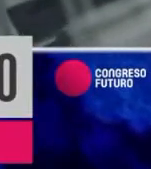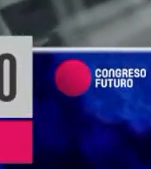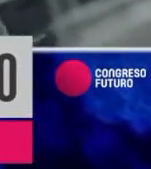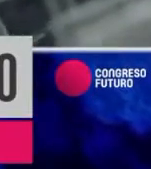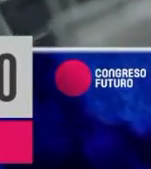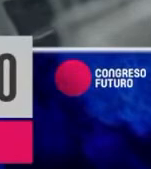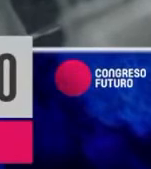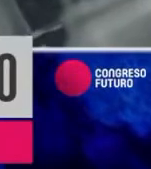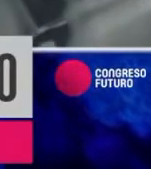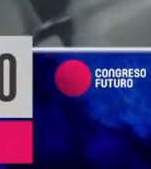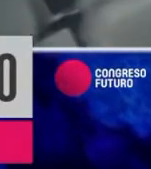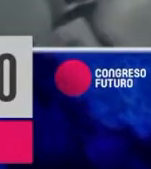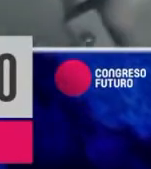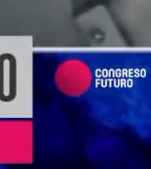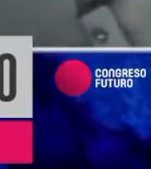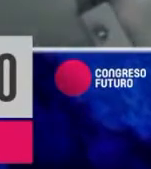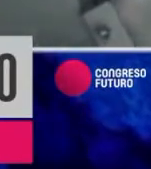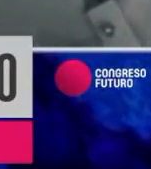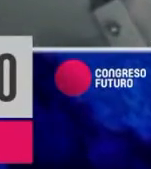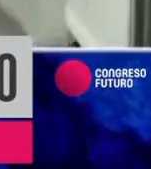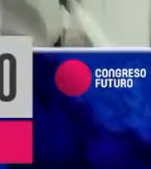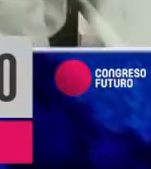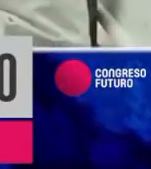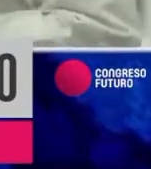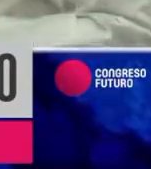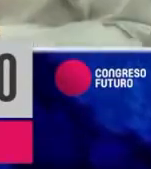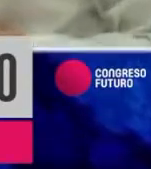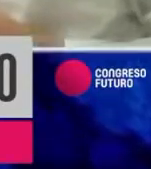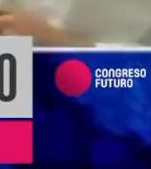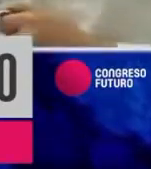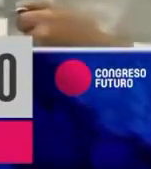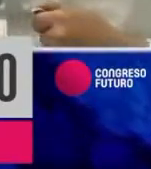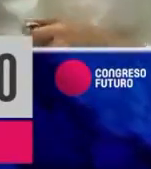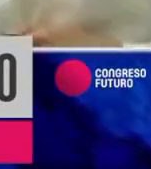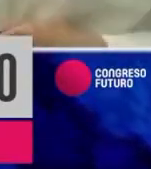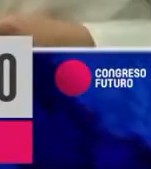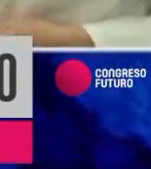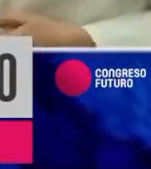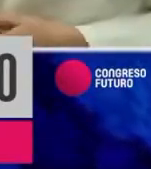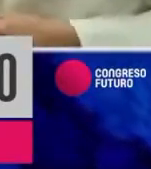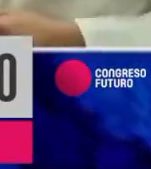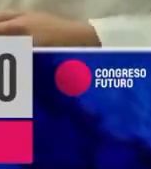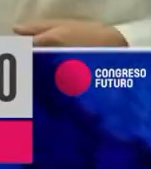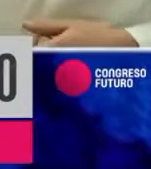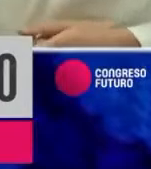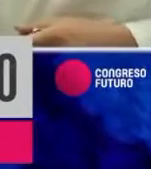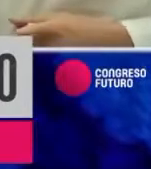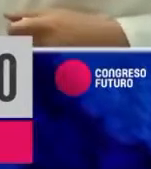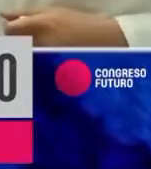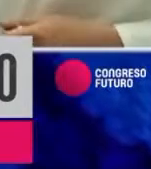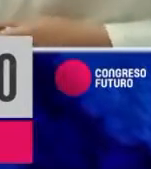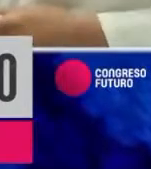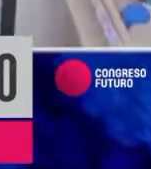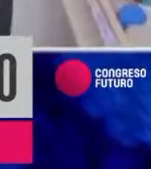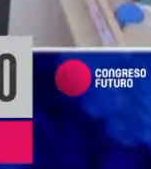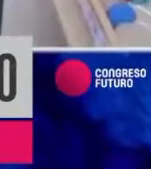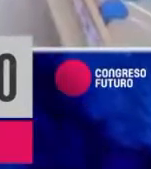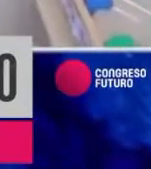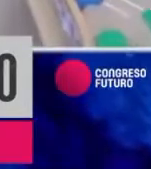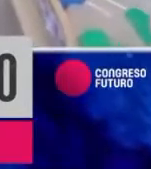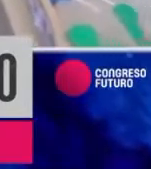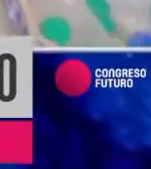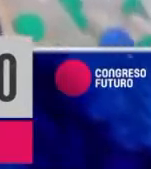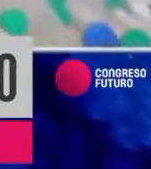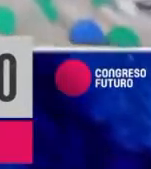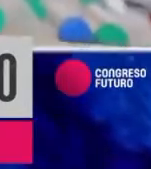medios digitales a participar en los procesos ciudadanos y poner su voz como parte de todo este proceso. Así que, en este